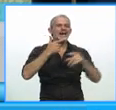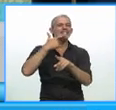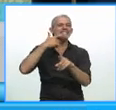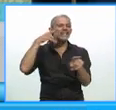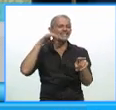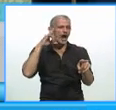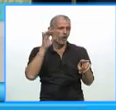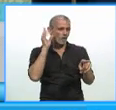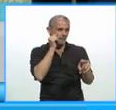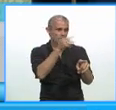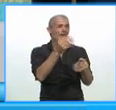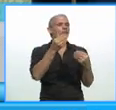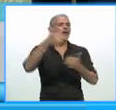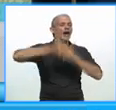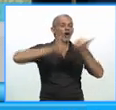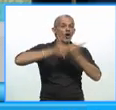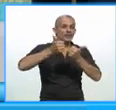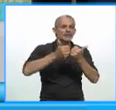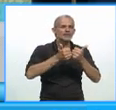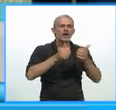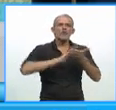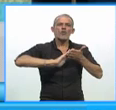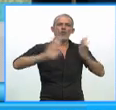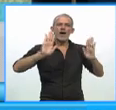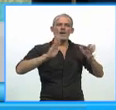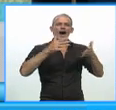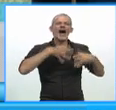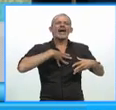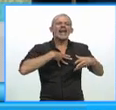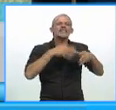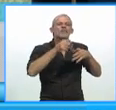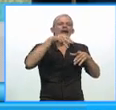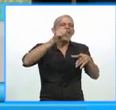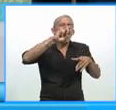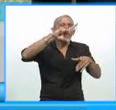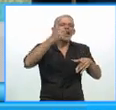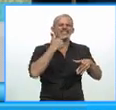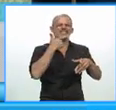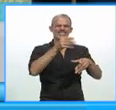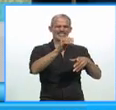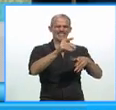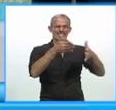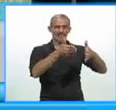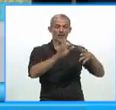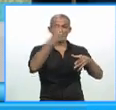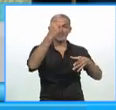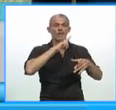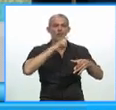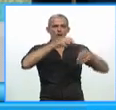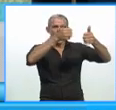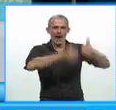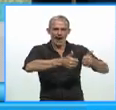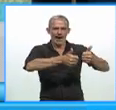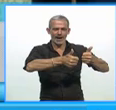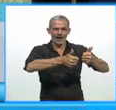múltiples razones. Competirá en una categoría nueva, la clase NACRA 17, y por primera vez navegará junto a una mujer en un